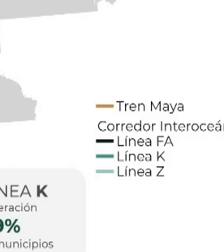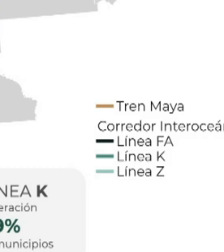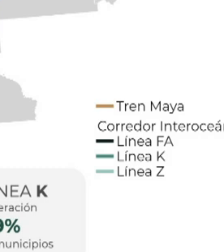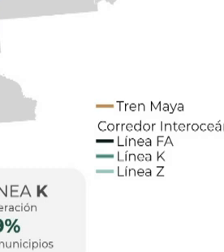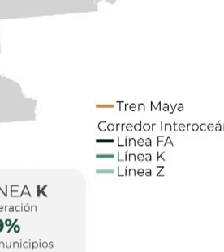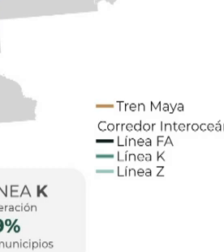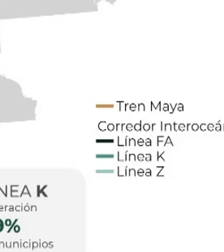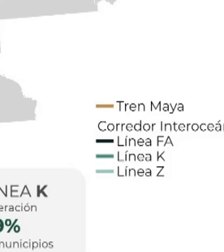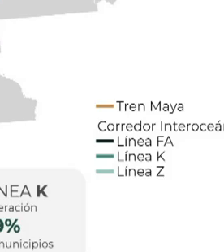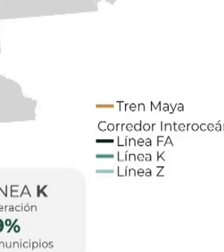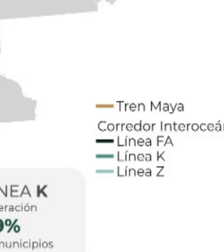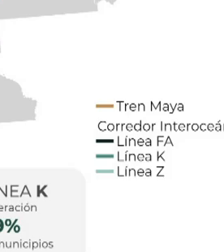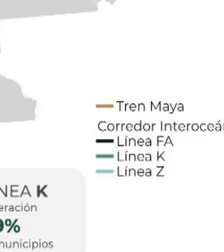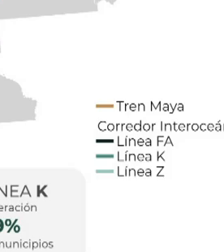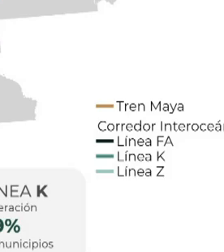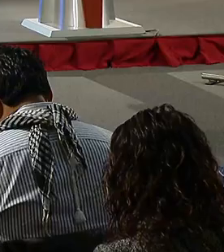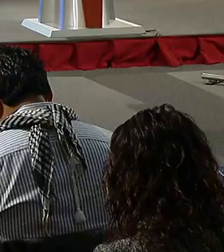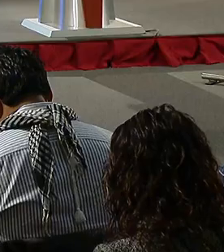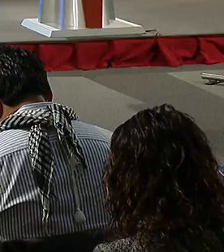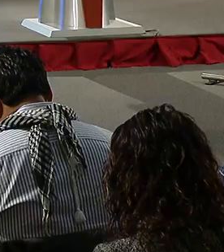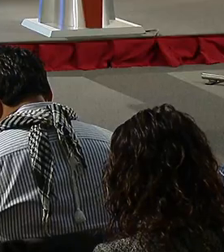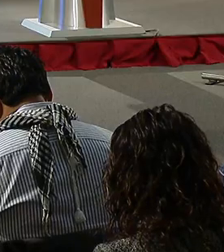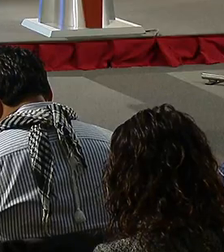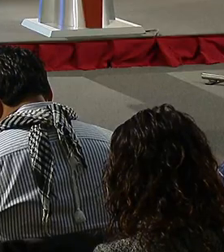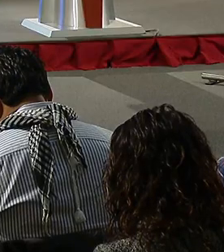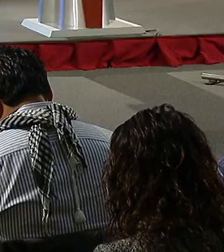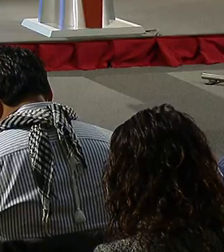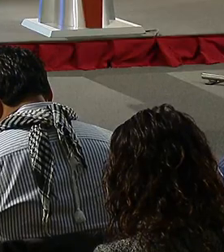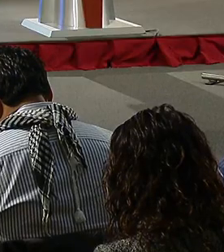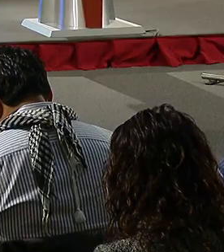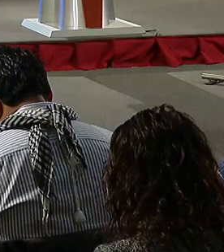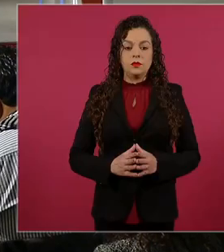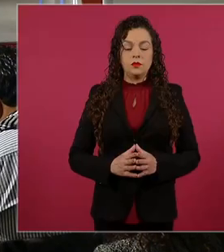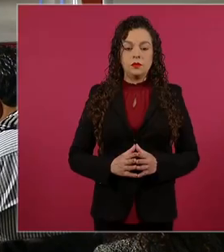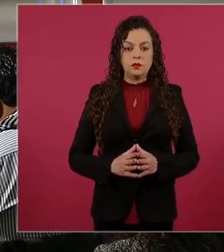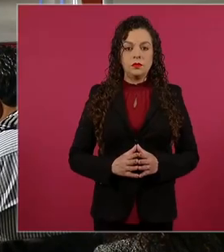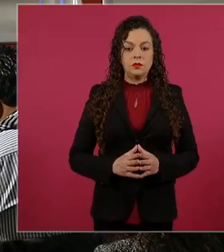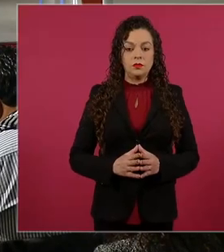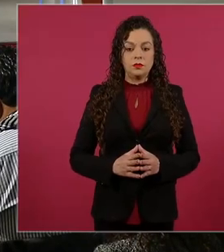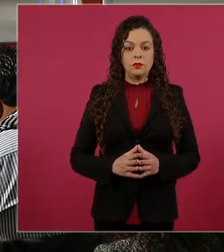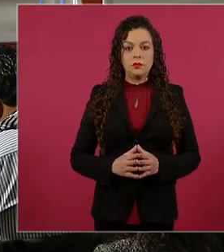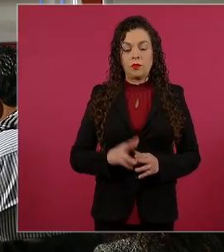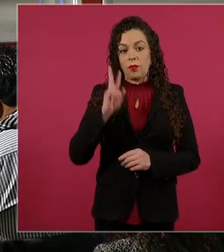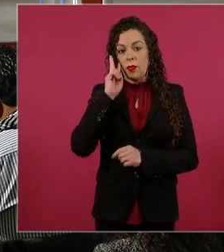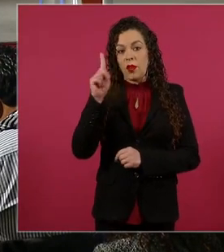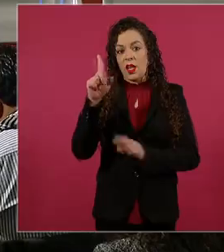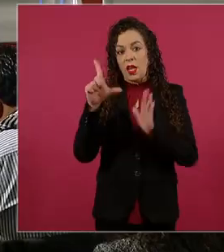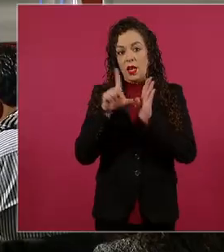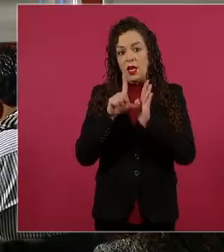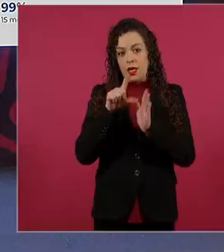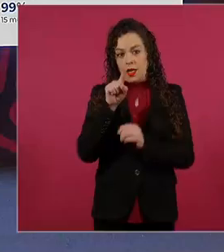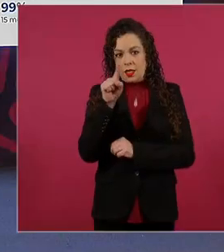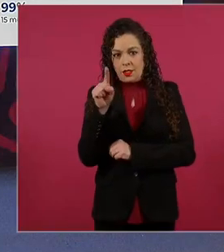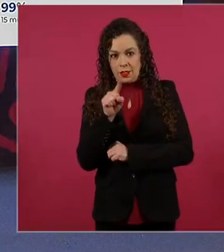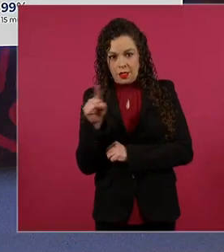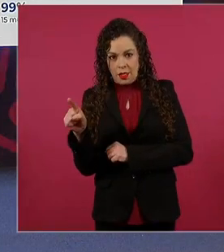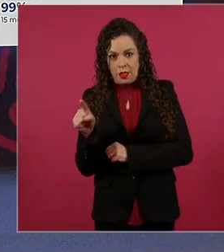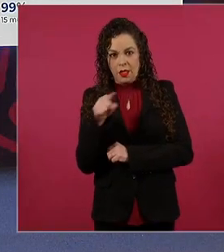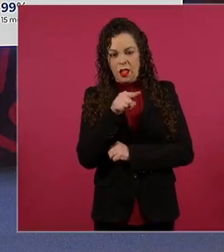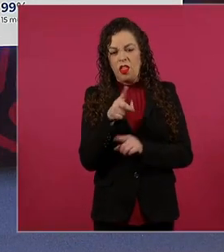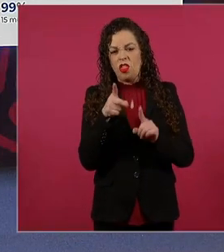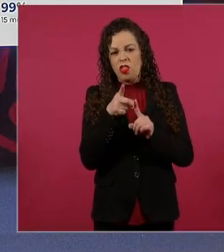de las líneas que componen el Interoceánico, la línea Z, que es la que va de Coatzacoalcos a Salina Cruz,